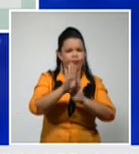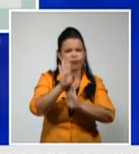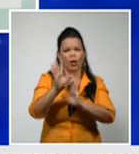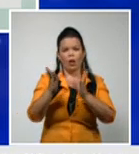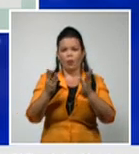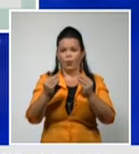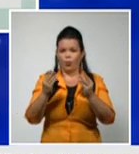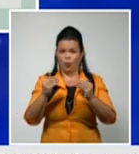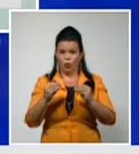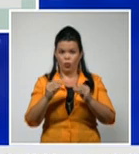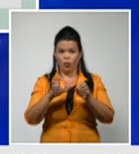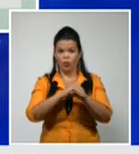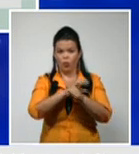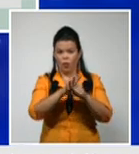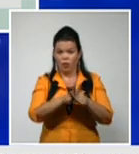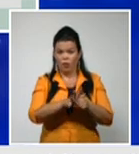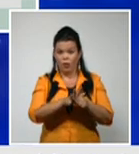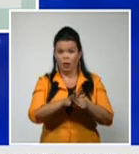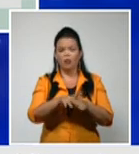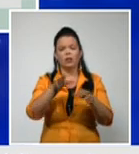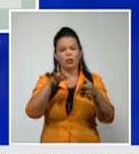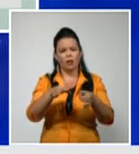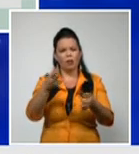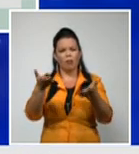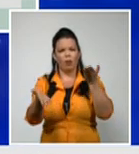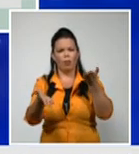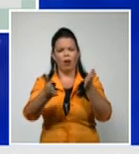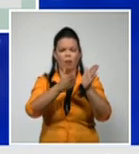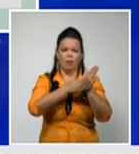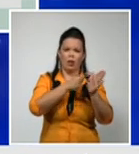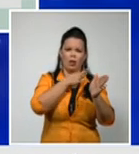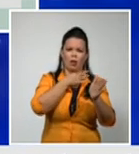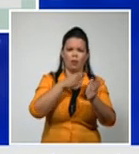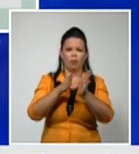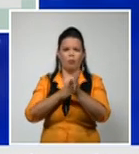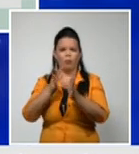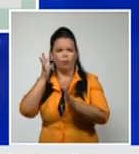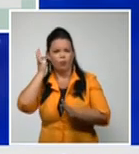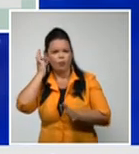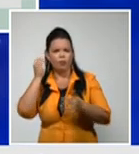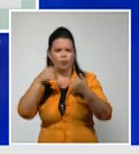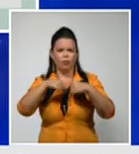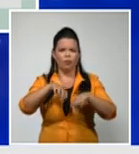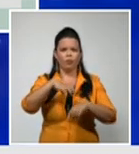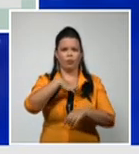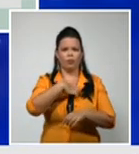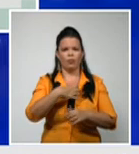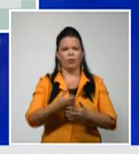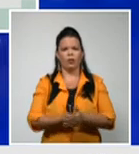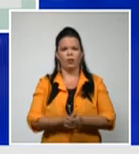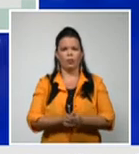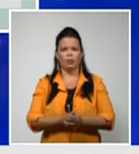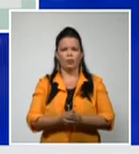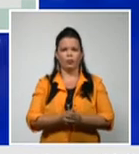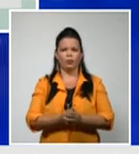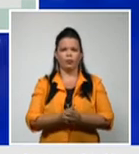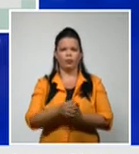casos de COVID, pues ya tenemos 3.765 casos más que en el mes de